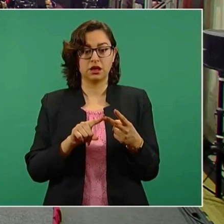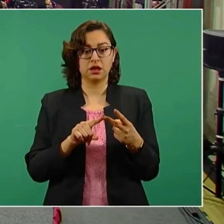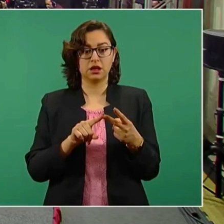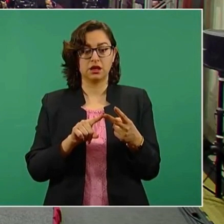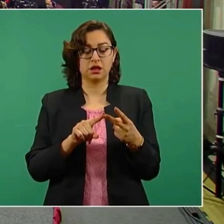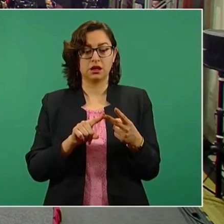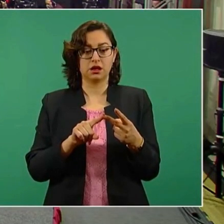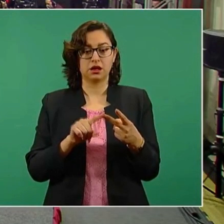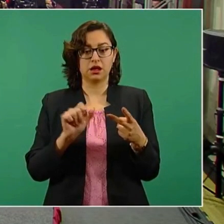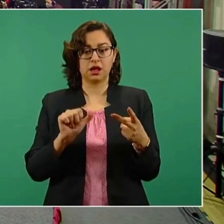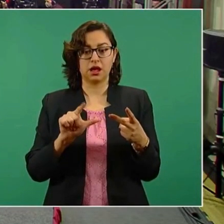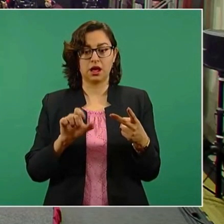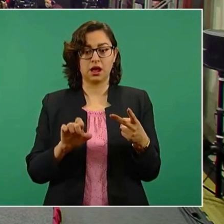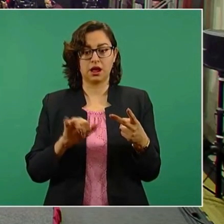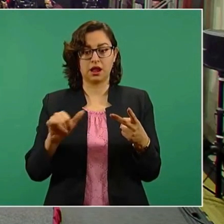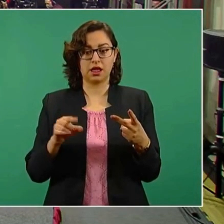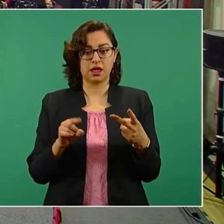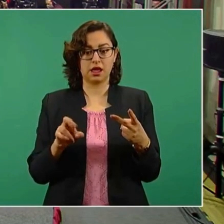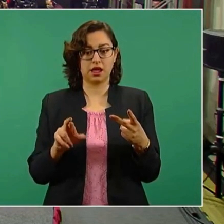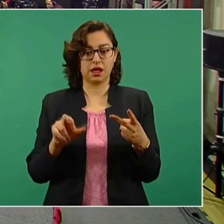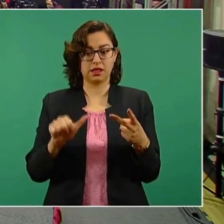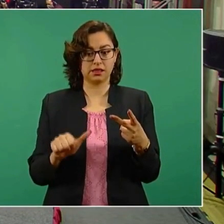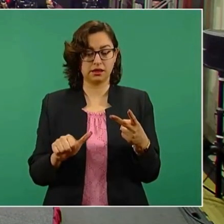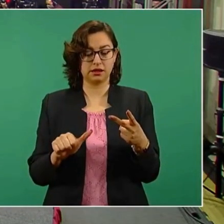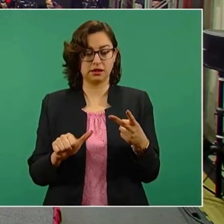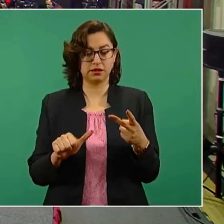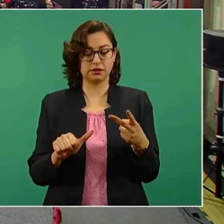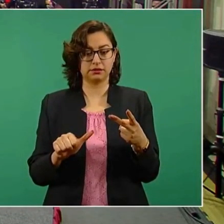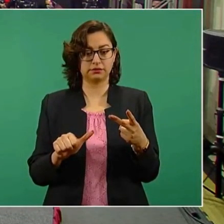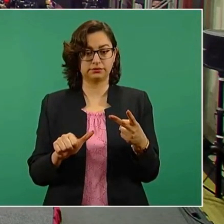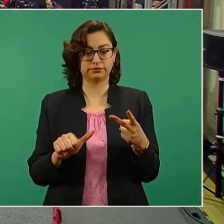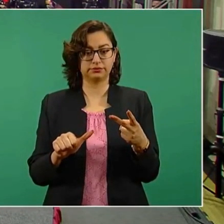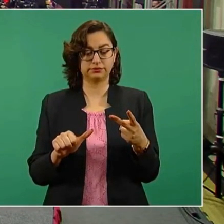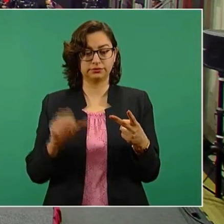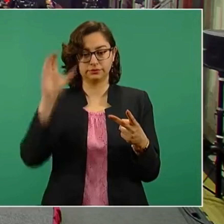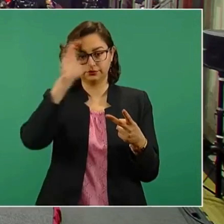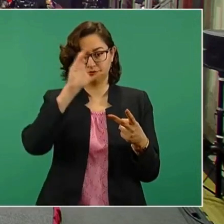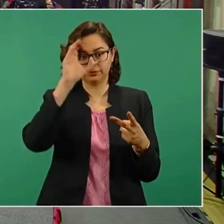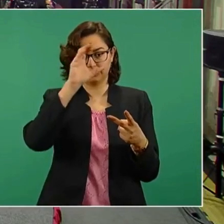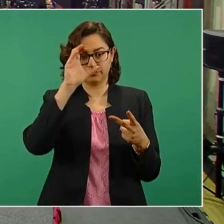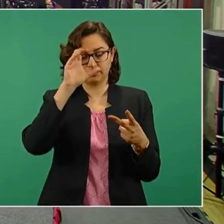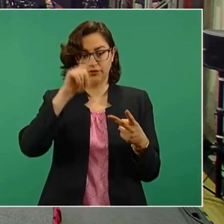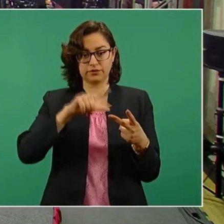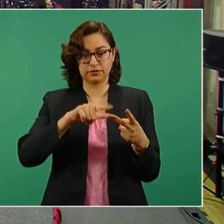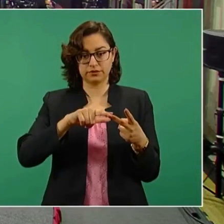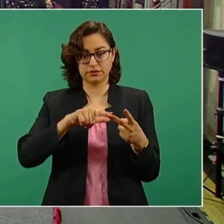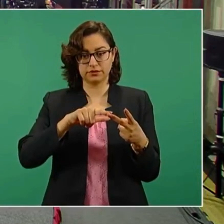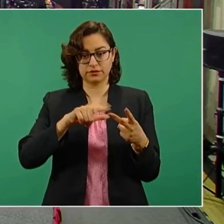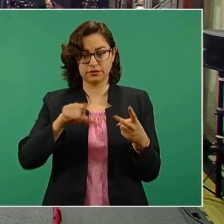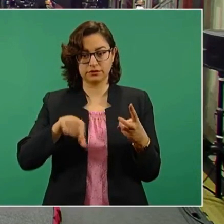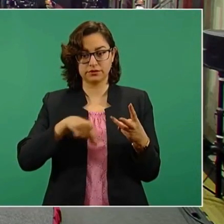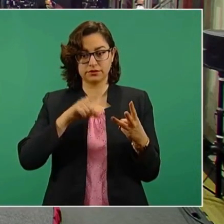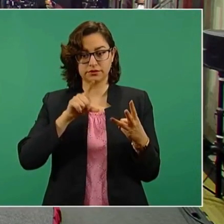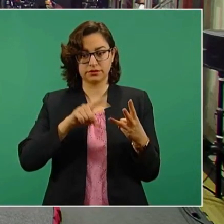Alejandra Fraustro, de Cultura, y luego